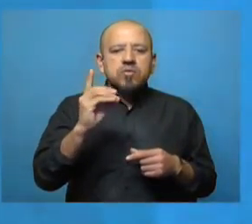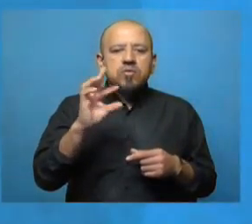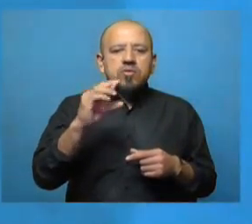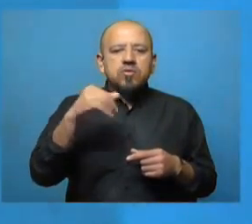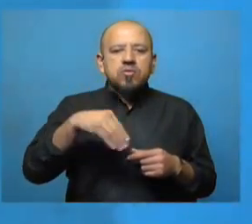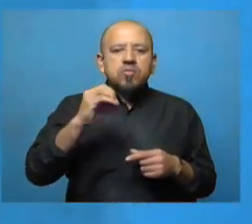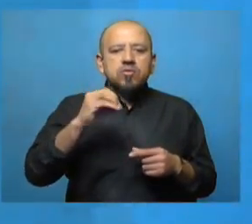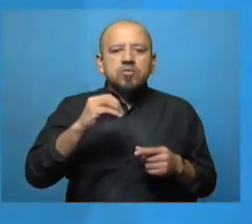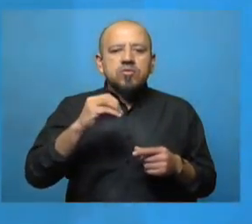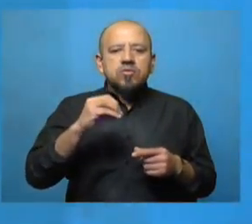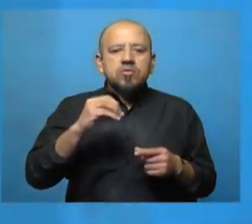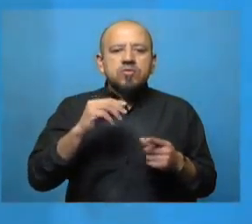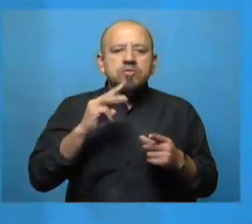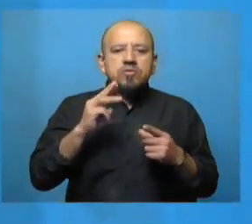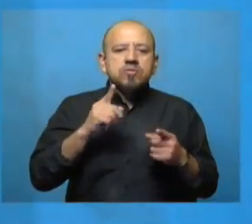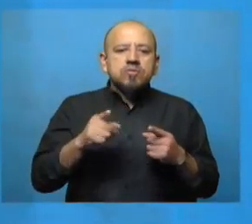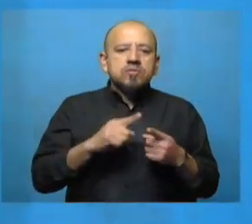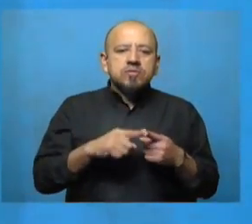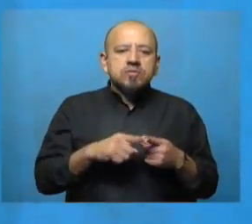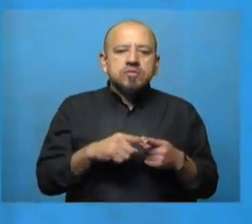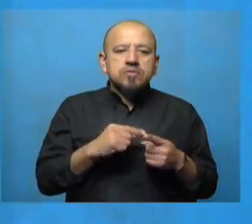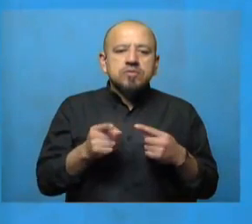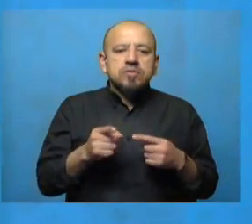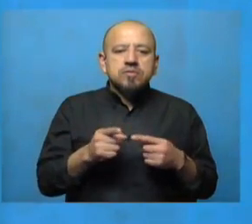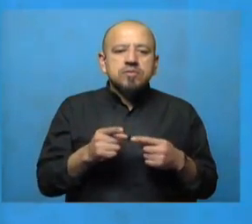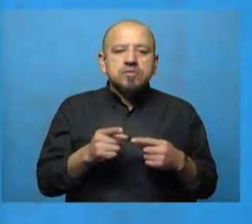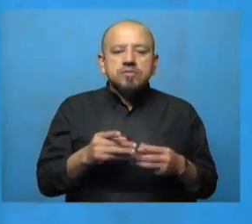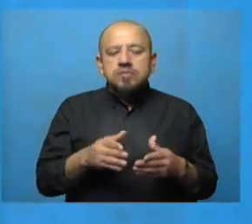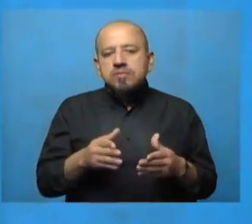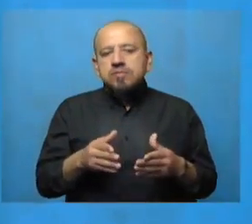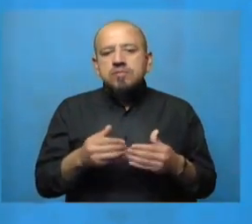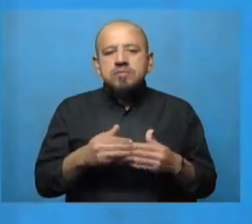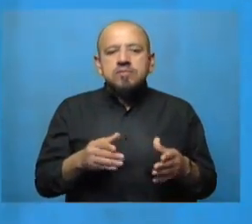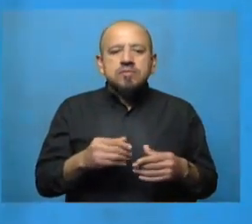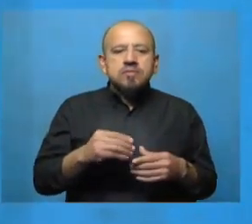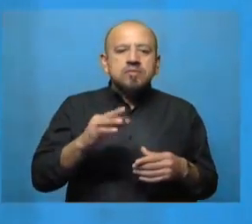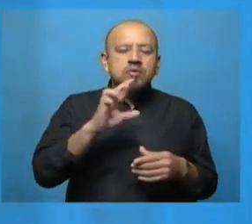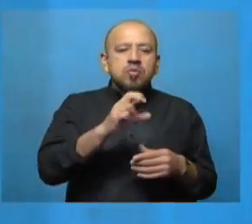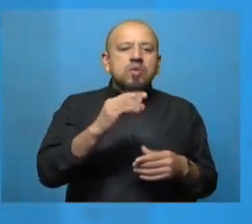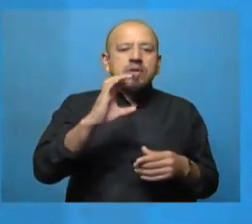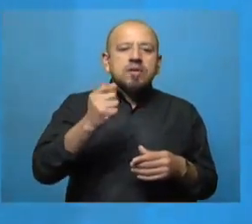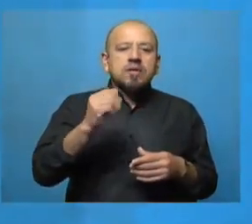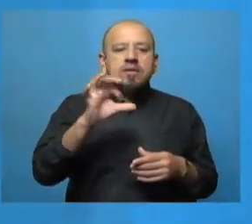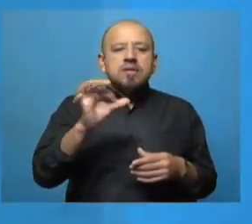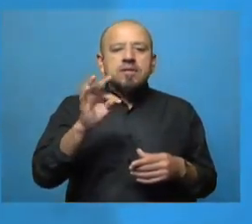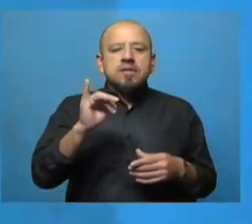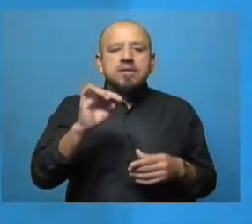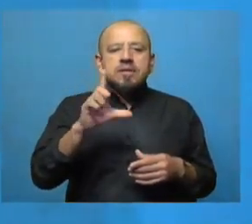17 en discodromo cuando dijodromo yo que fue lo que van cuando Rubén Castillo que era